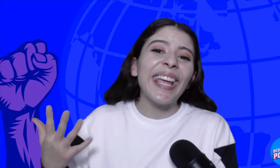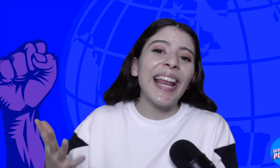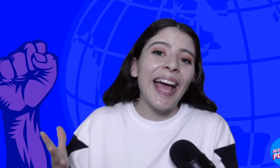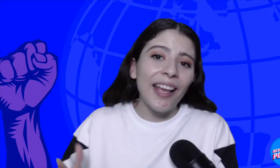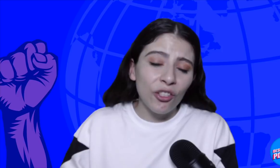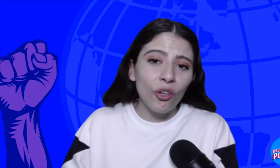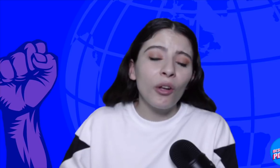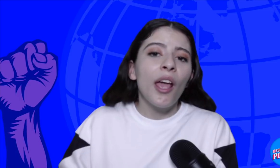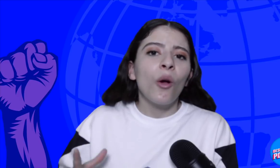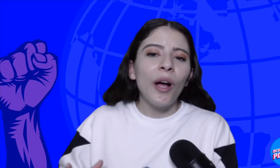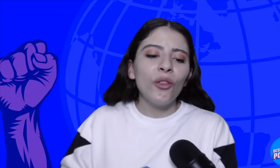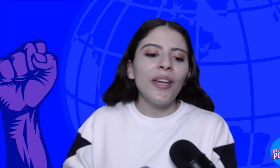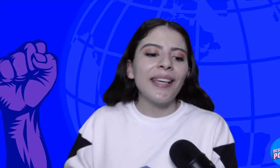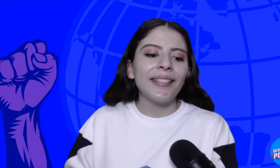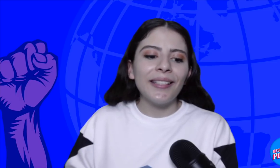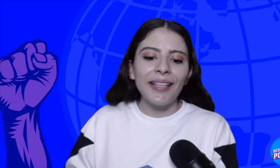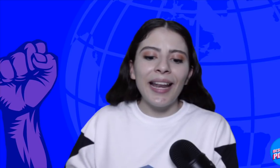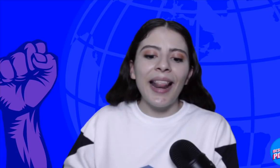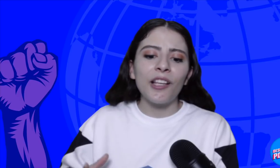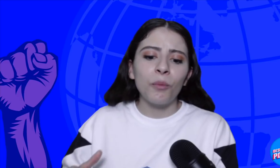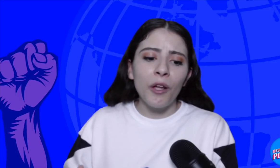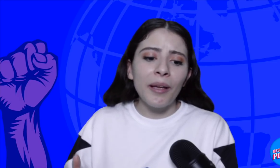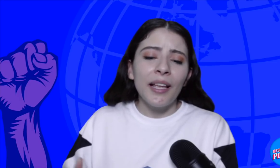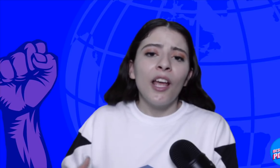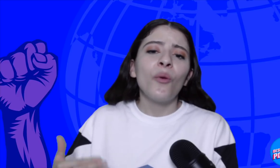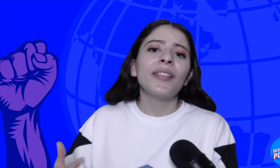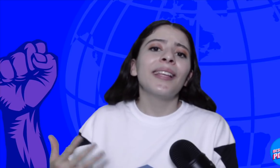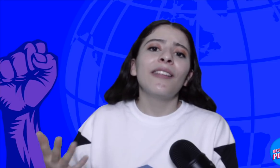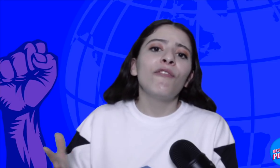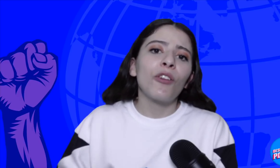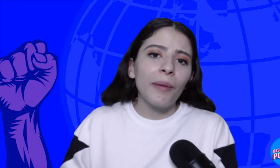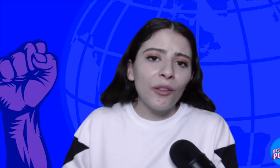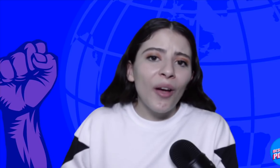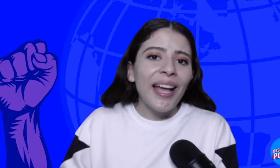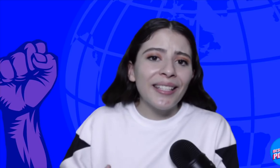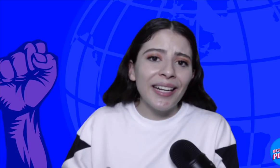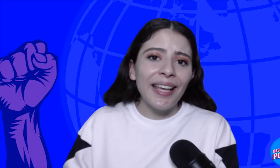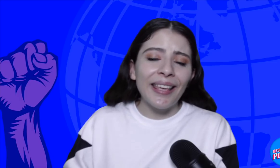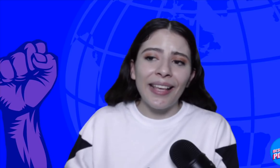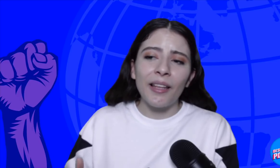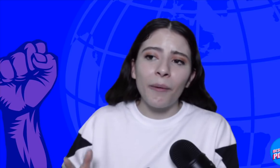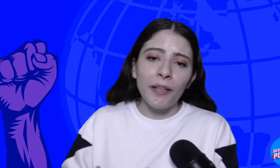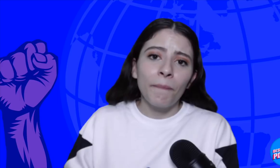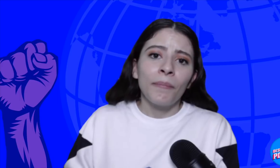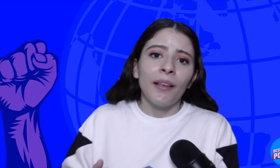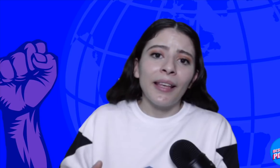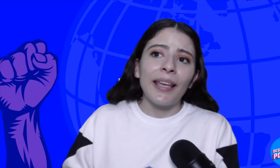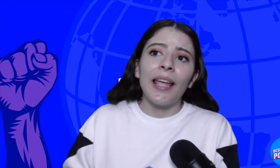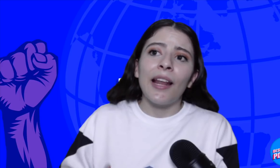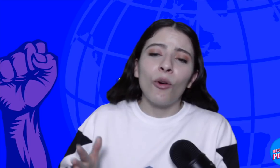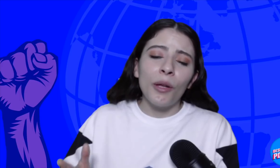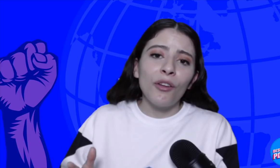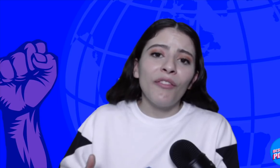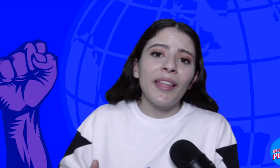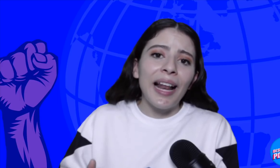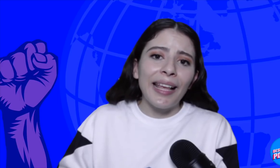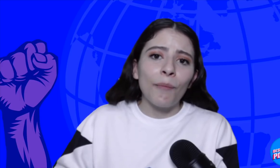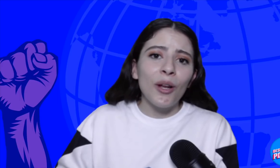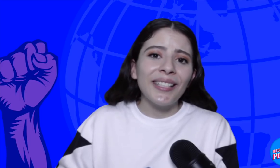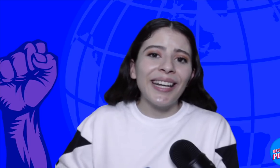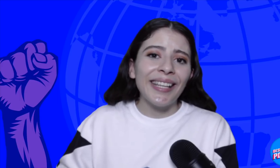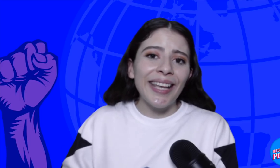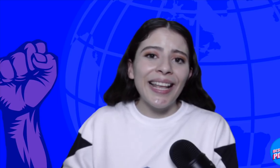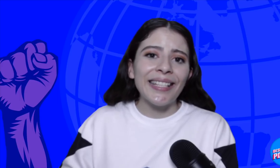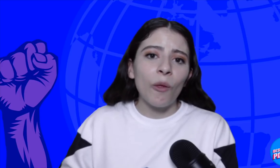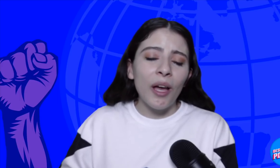su declaración cuando existen las pruebas. No están informando acerca de que a través de que el gobierno federal